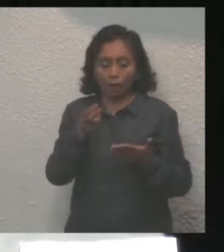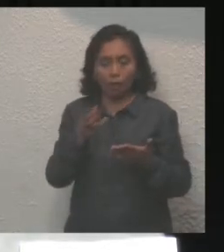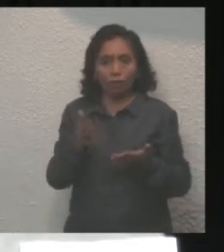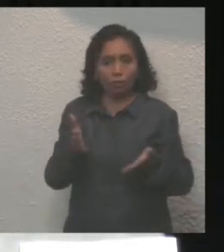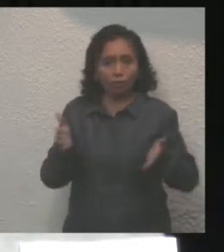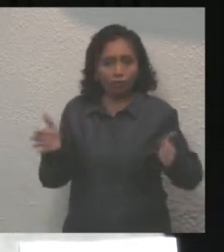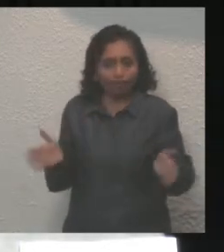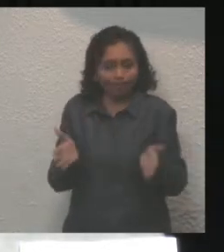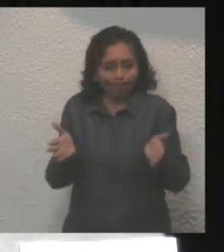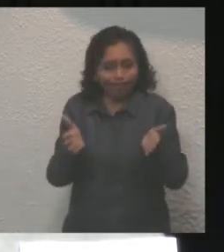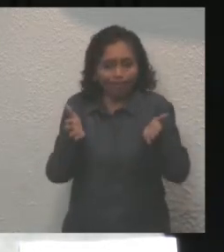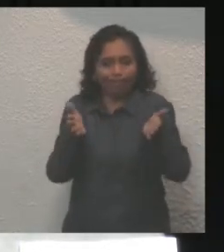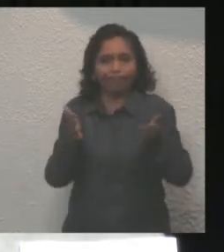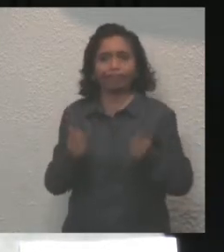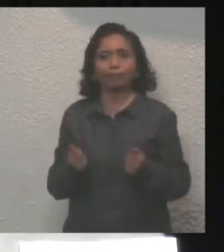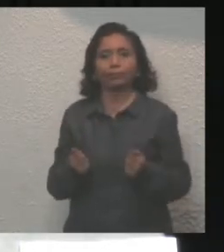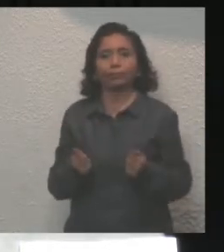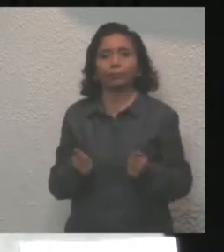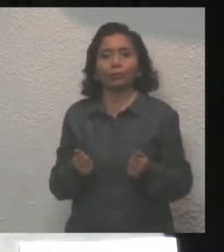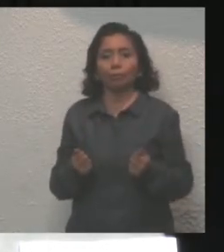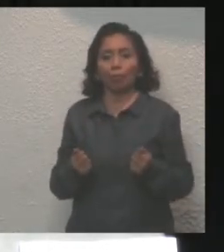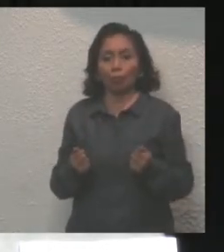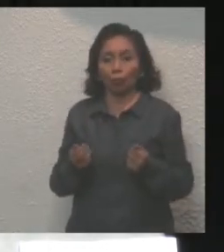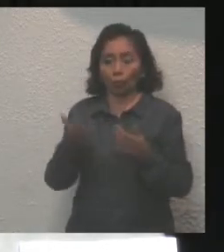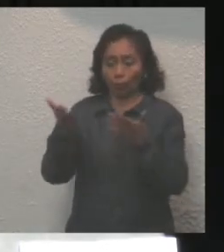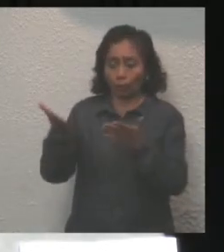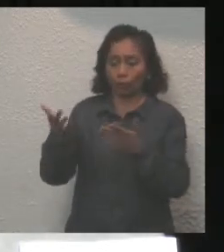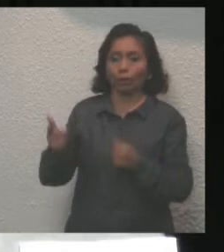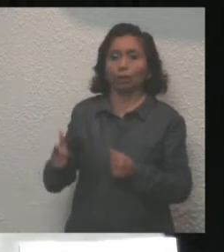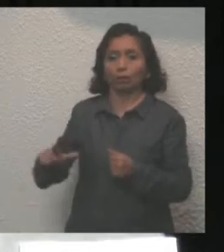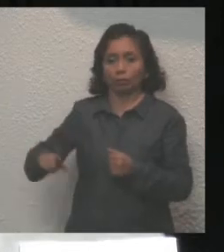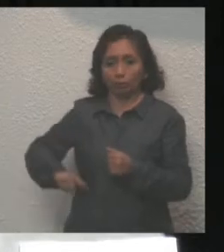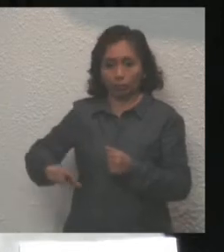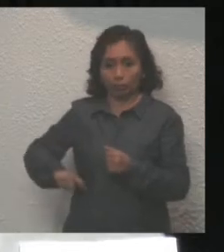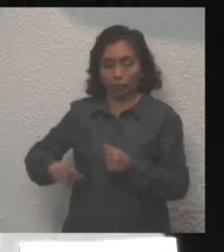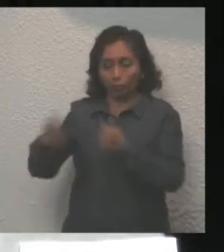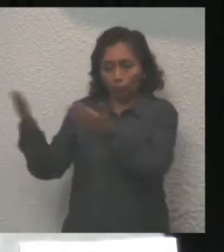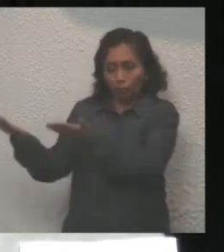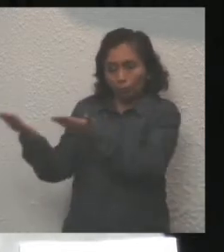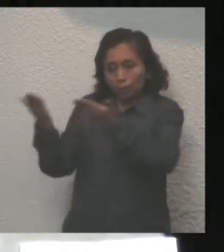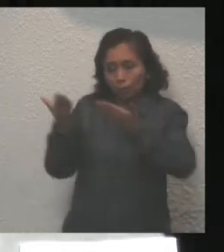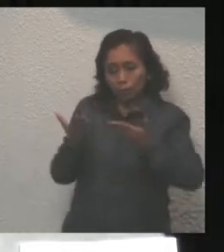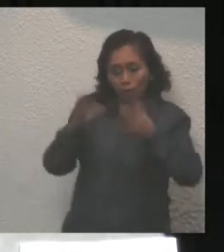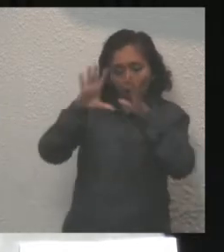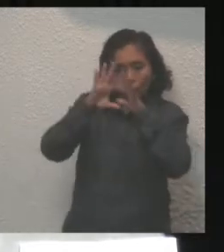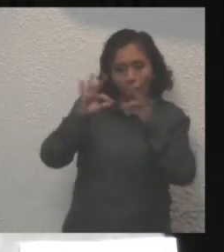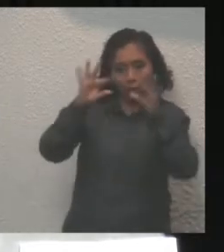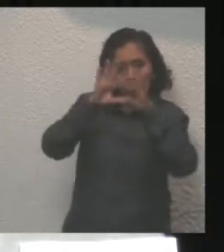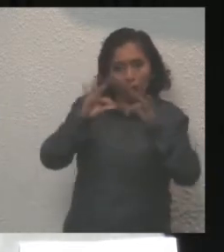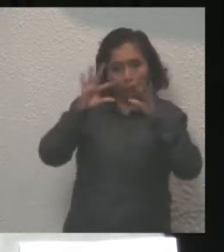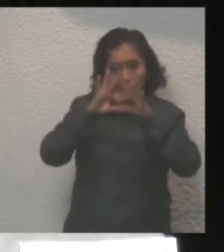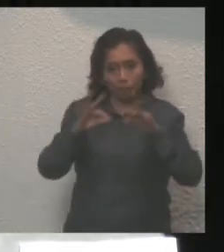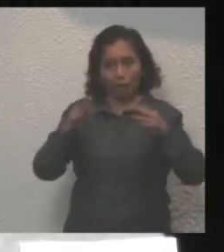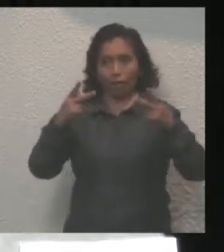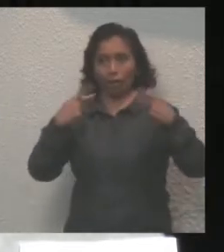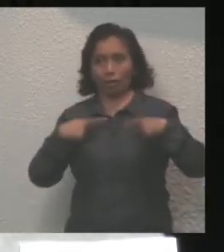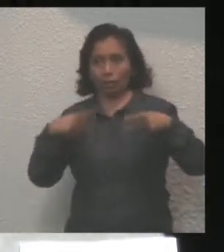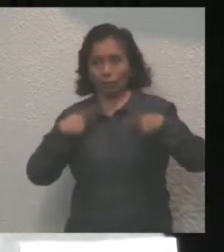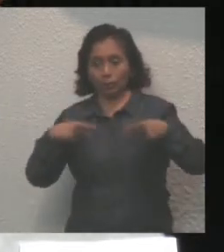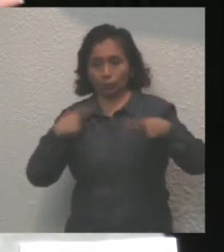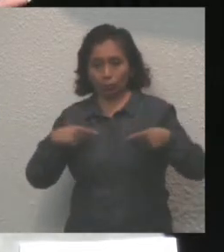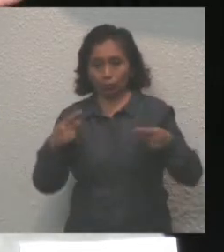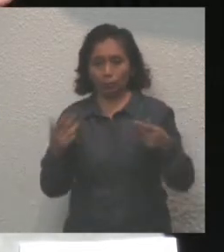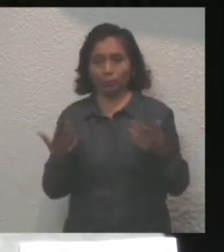la división de poderes, donde el titular del Ejecutivo rinde cuentas a los ciudadanos por conducto de